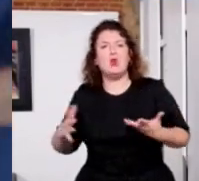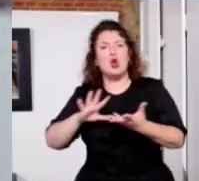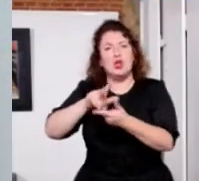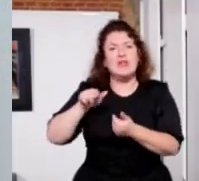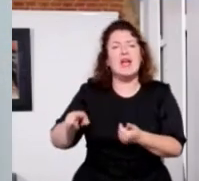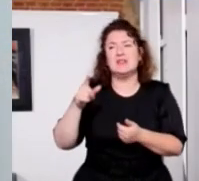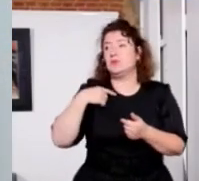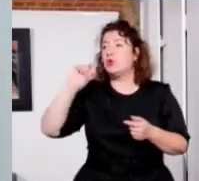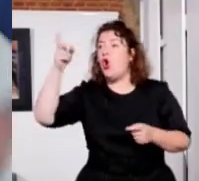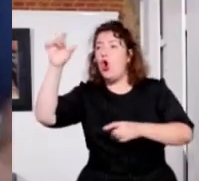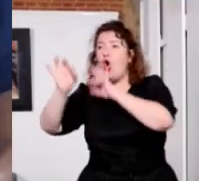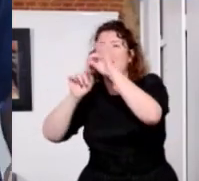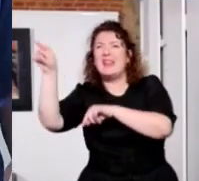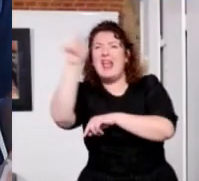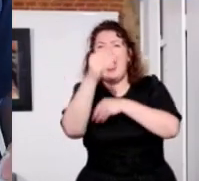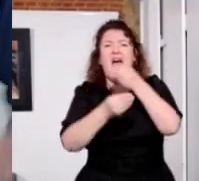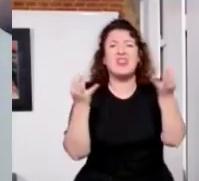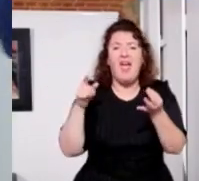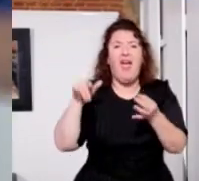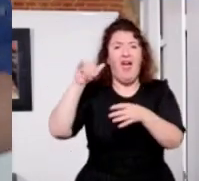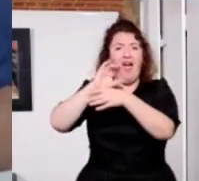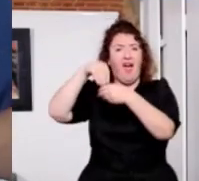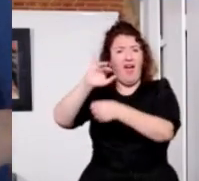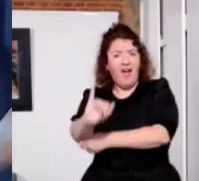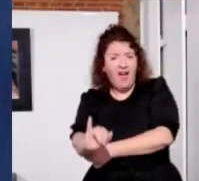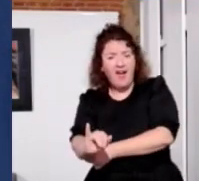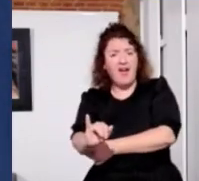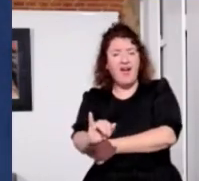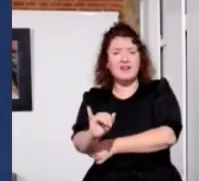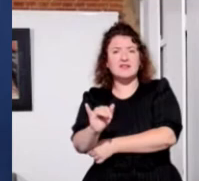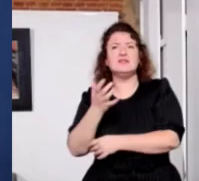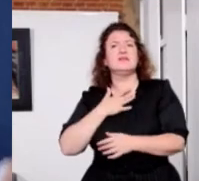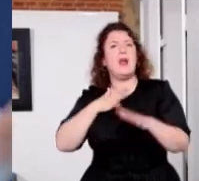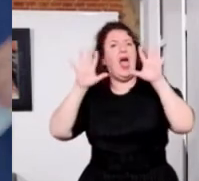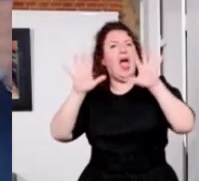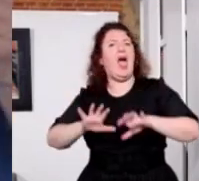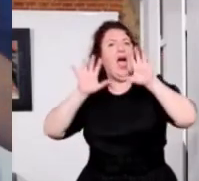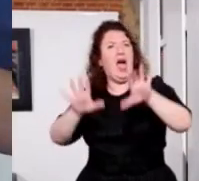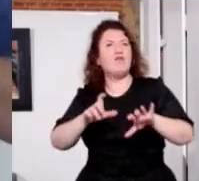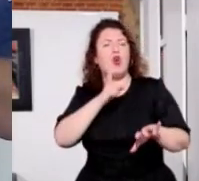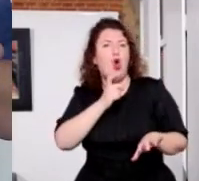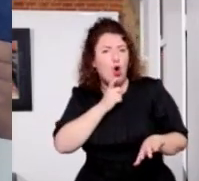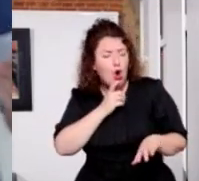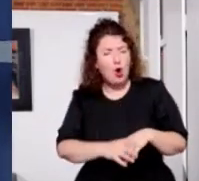están haciendo las otras organizaciones del tercer sector. Porque así es una manera de aprender también.